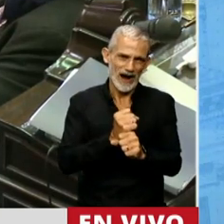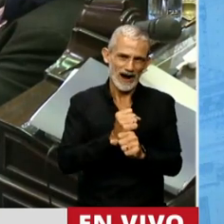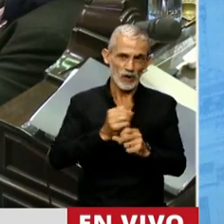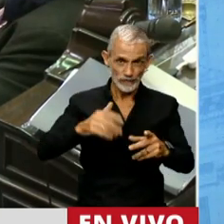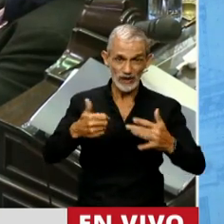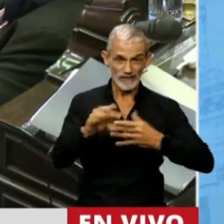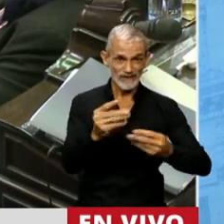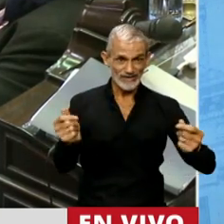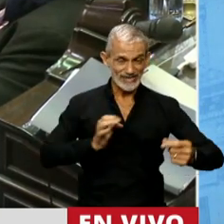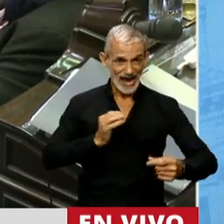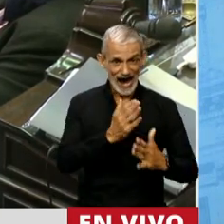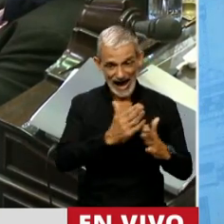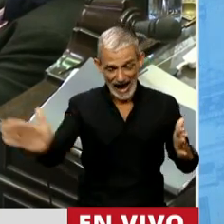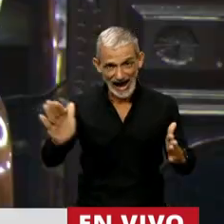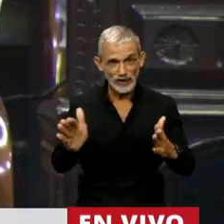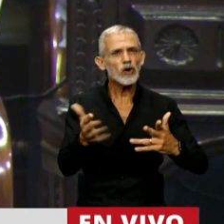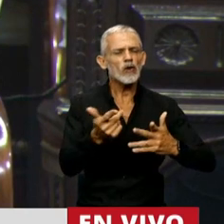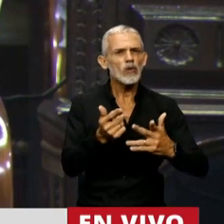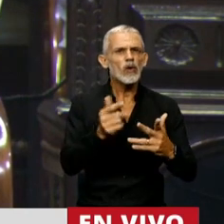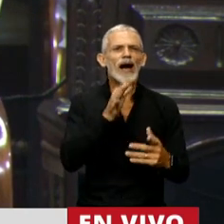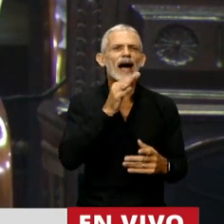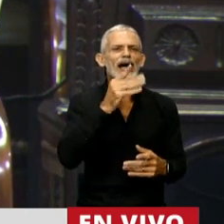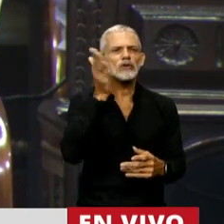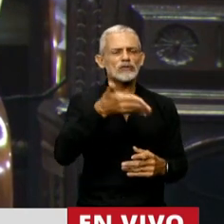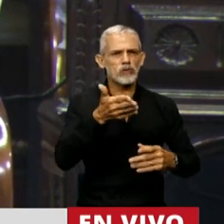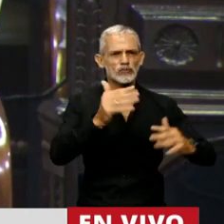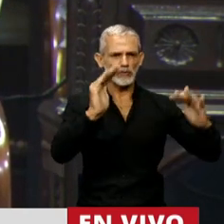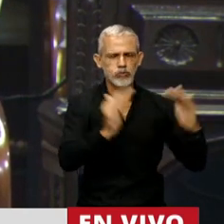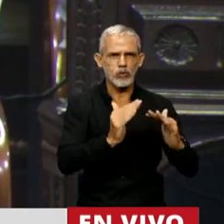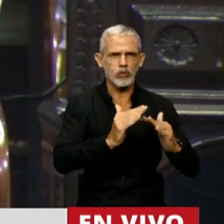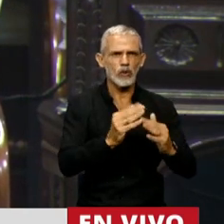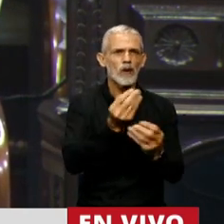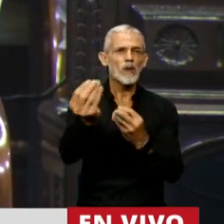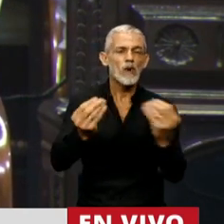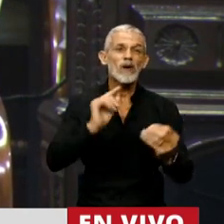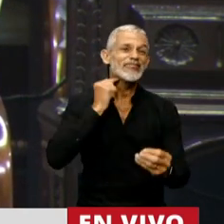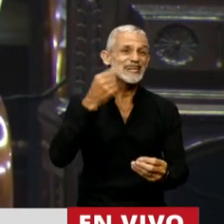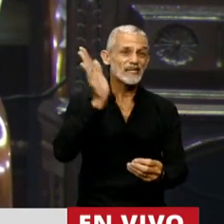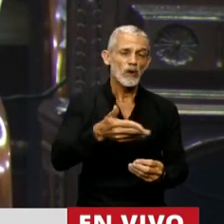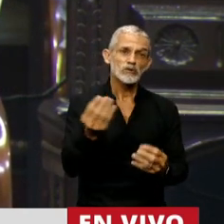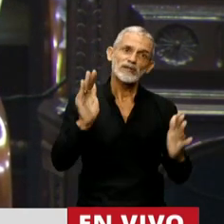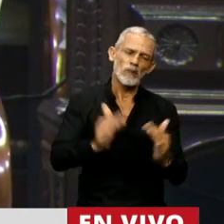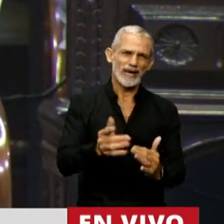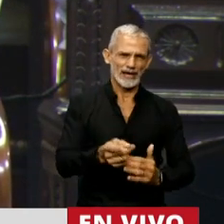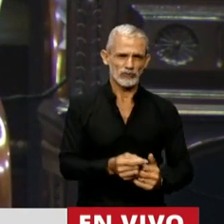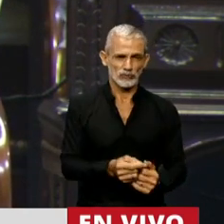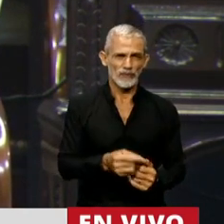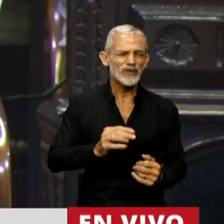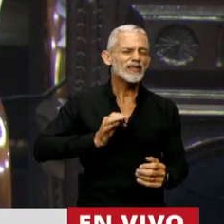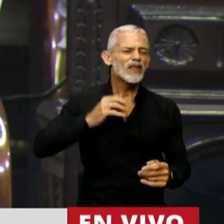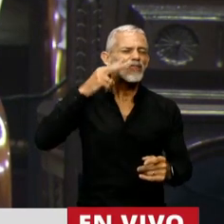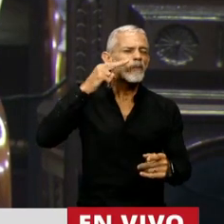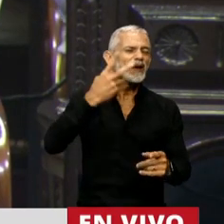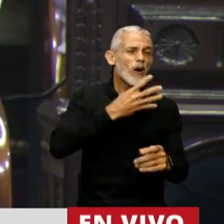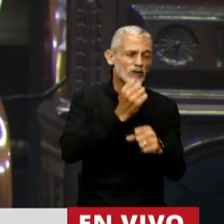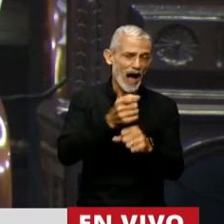entonces terminando el año, presidente, con una caída de 14 puntos del PBI, una desocupación del 13%, una cifra que no se alcanzaba desde el